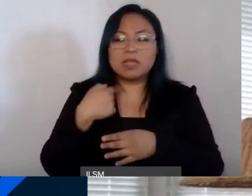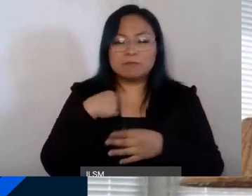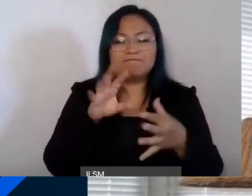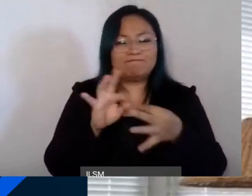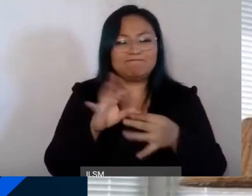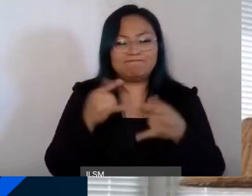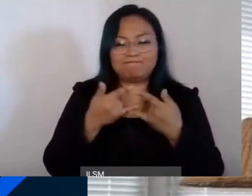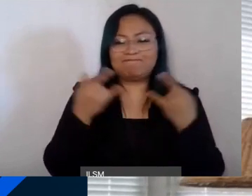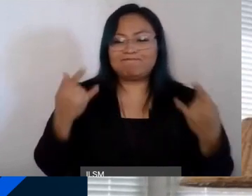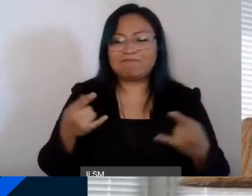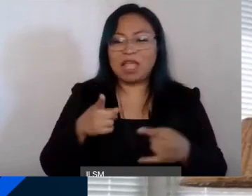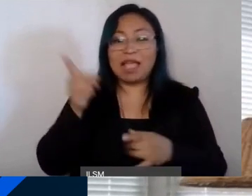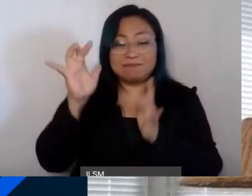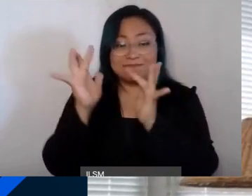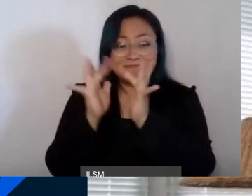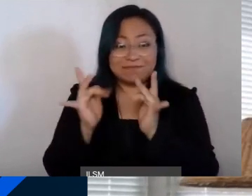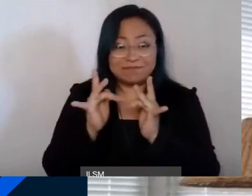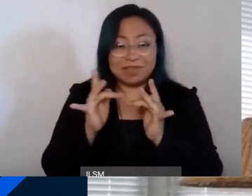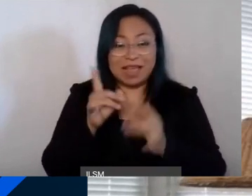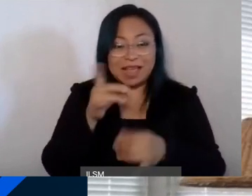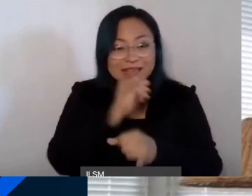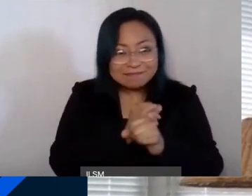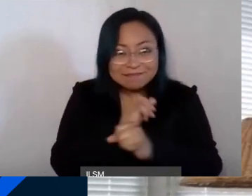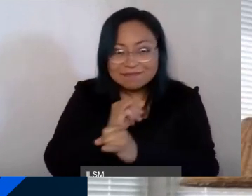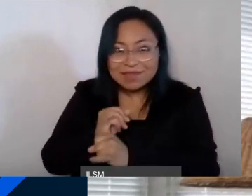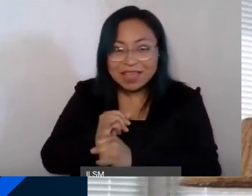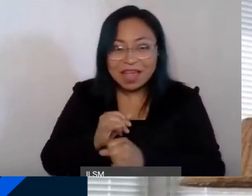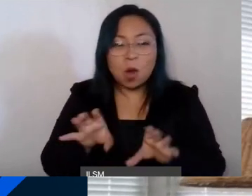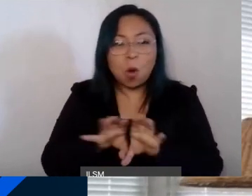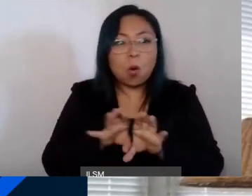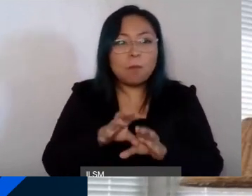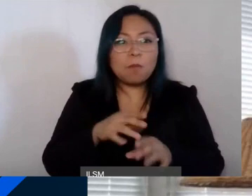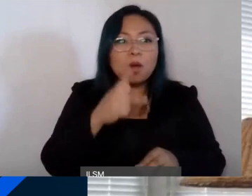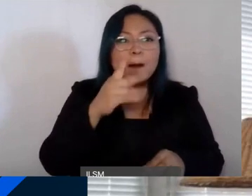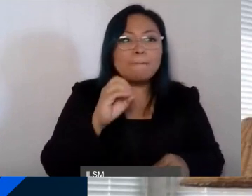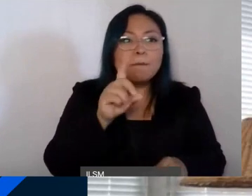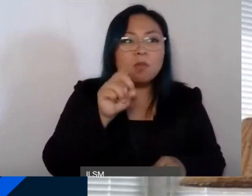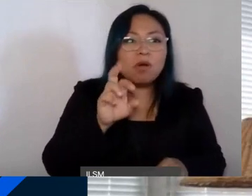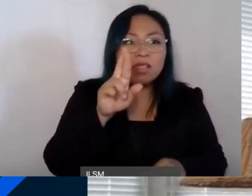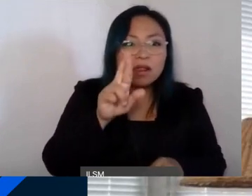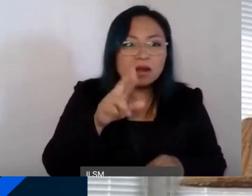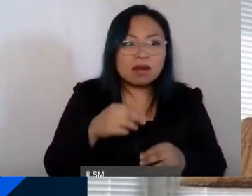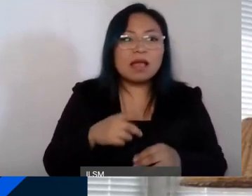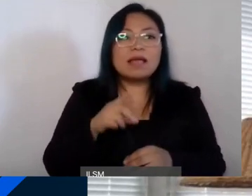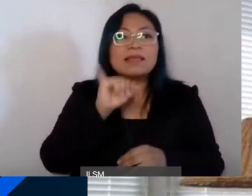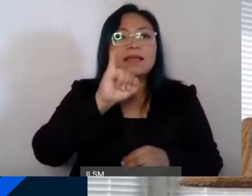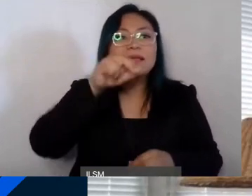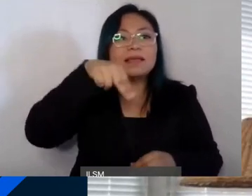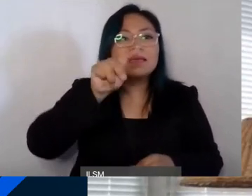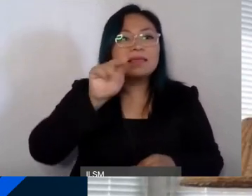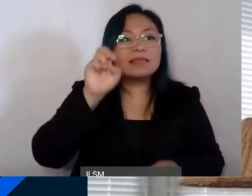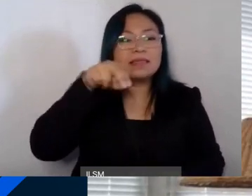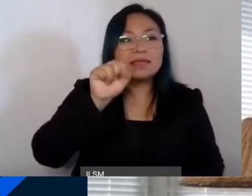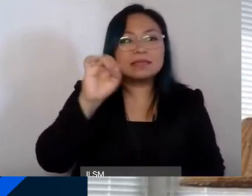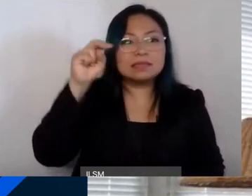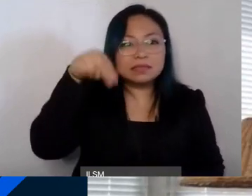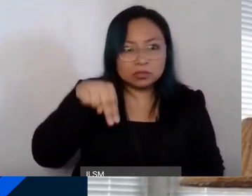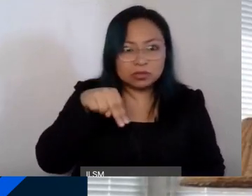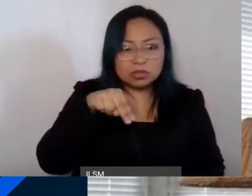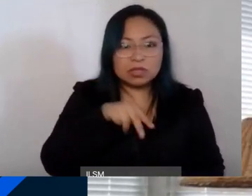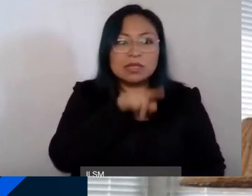hicieron una tesis doctoral del poder de la intención de un pollito y de un ser